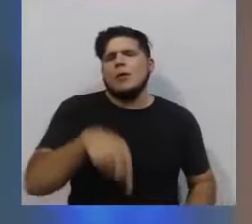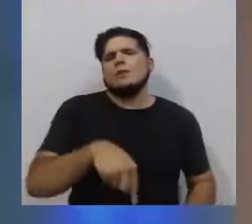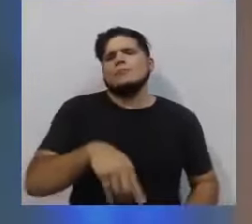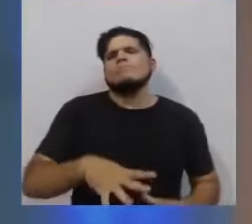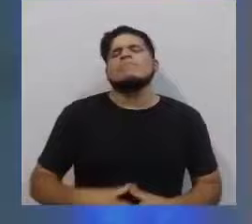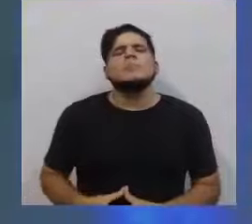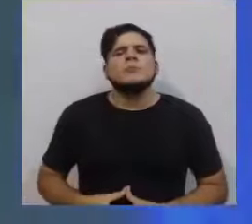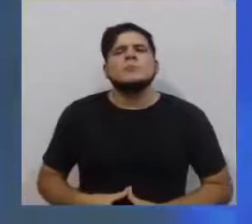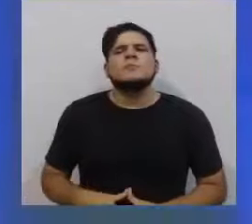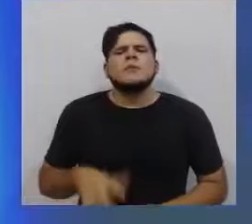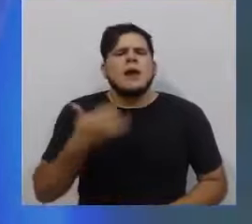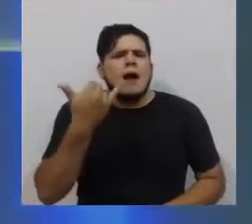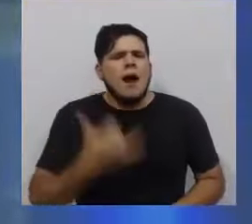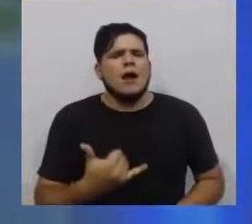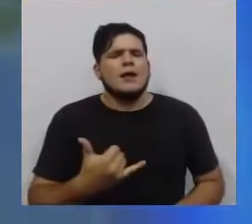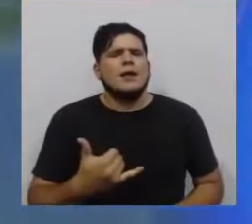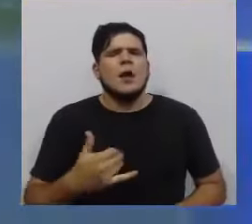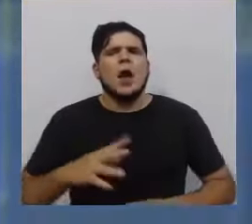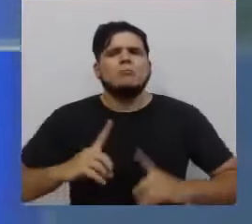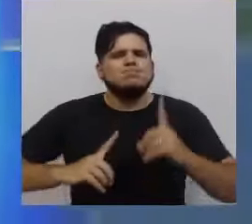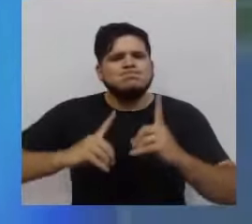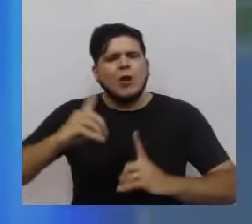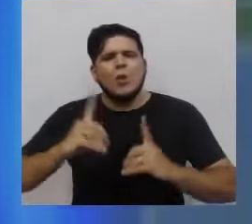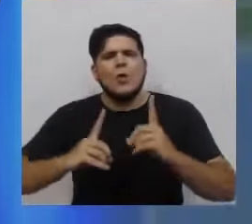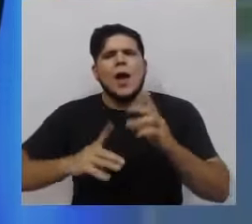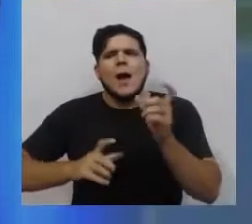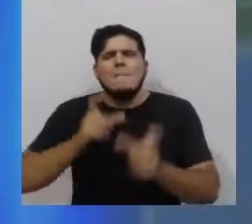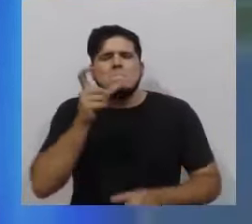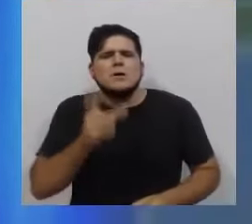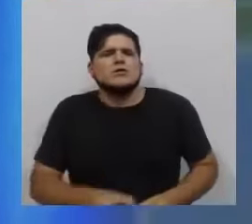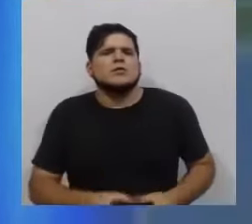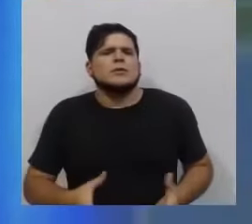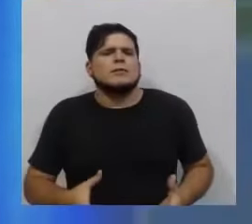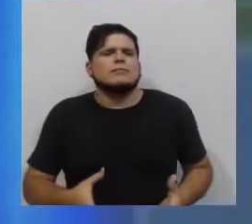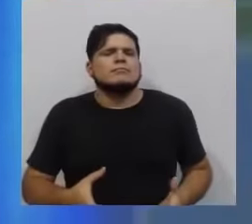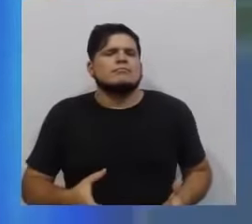hay alguien que quiere que en esta hora jesús cambie su historia